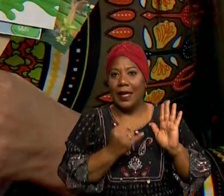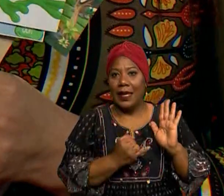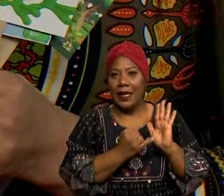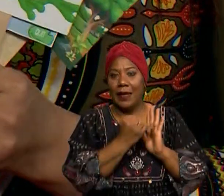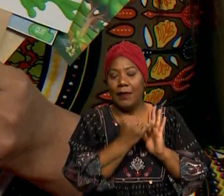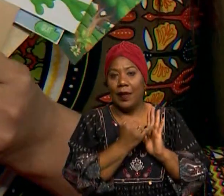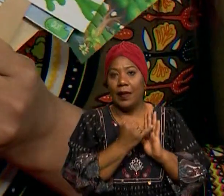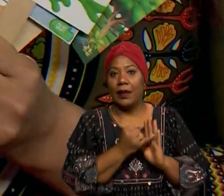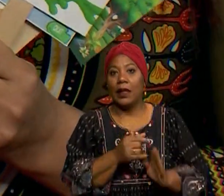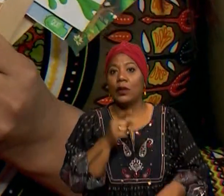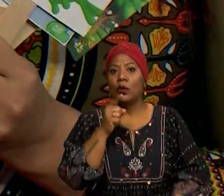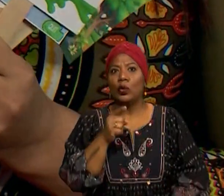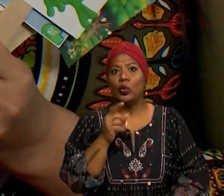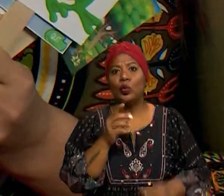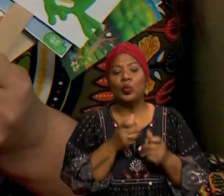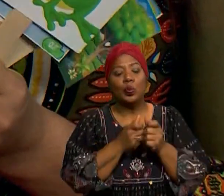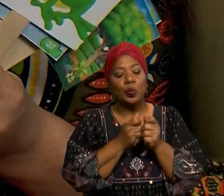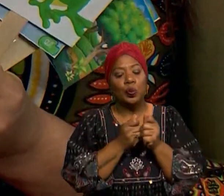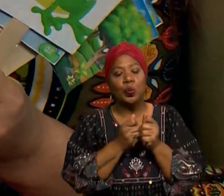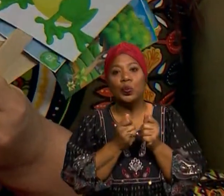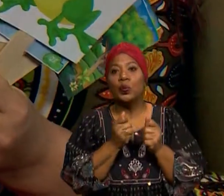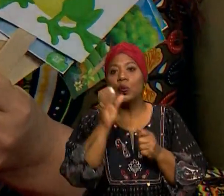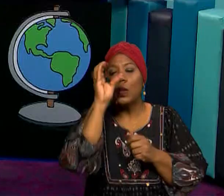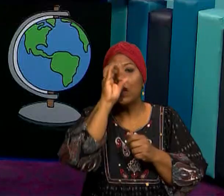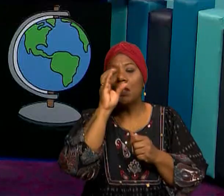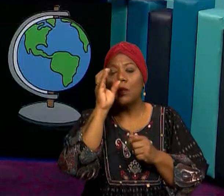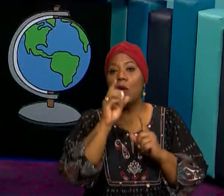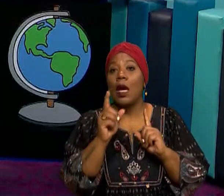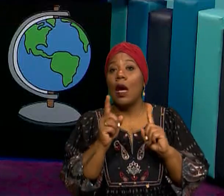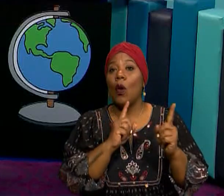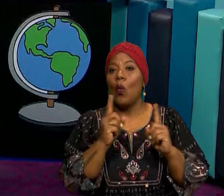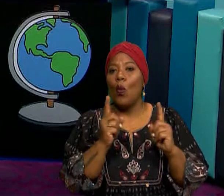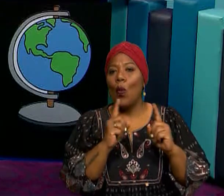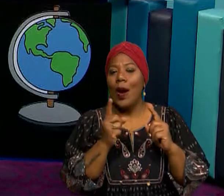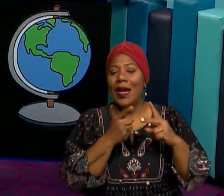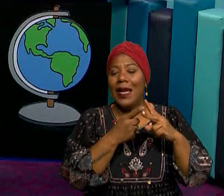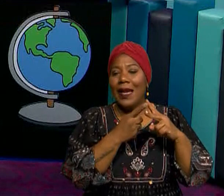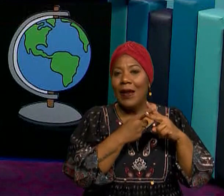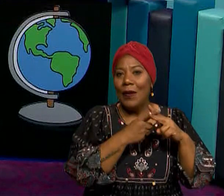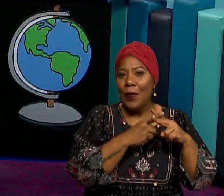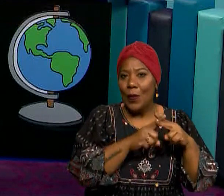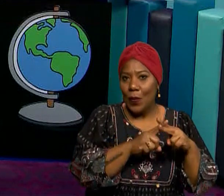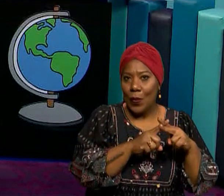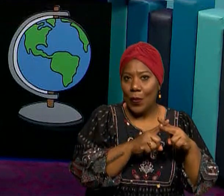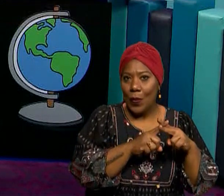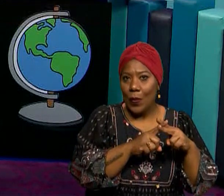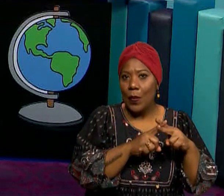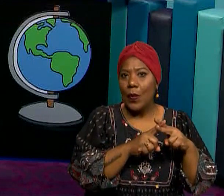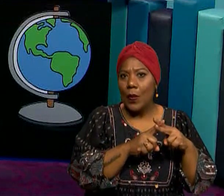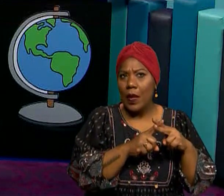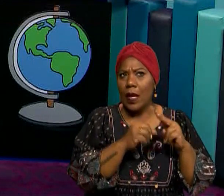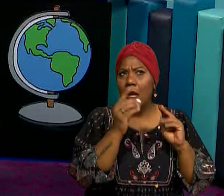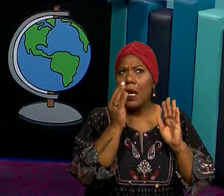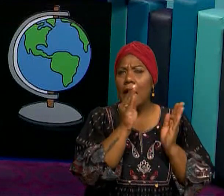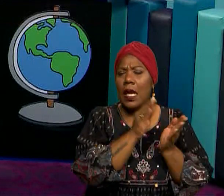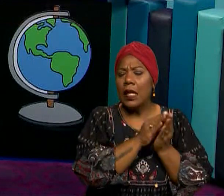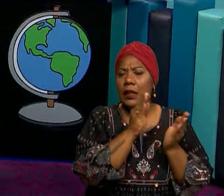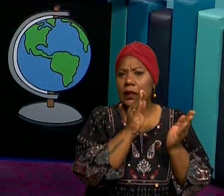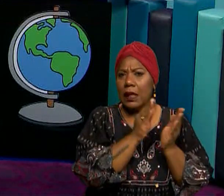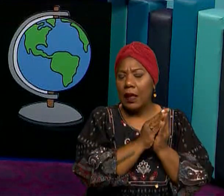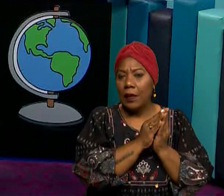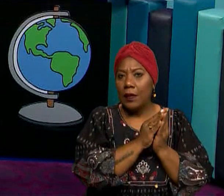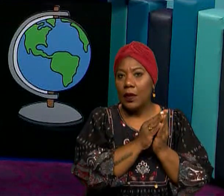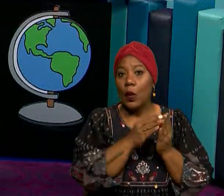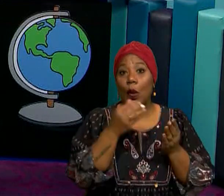que es el inicio, el desarrollo y el cierre. Es una historia muy interesante del sapito, que el sapito tiene